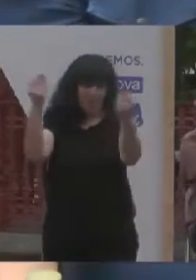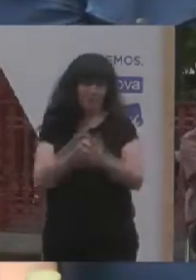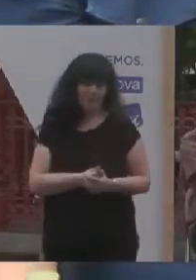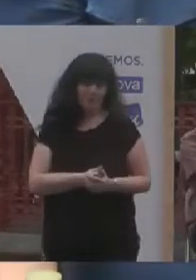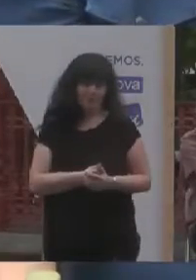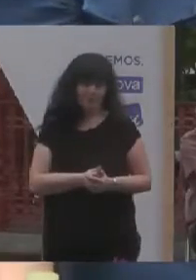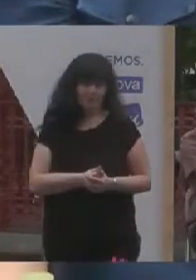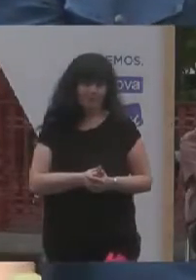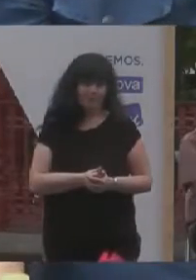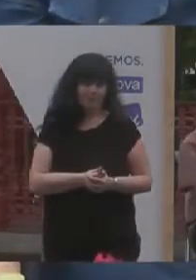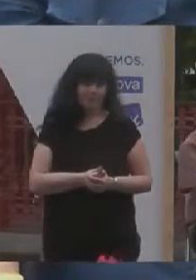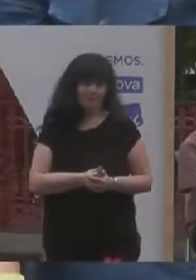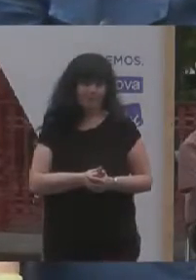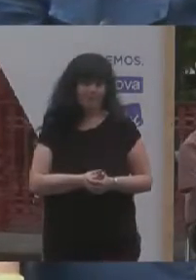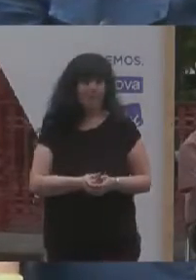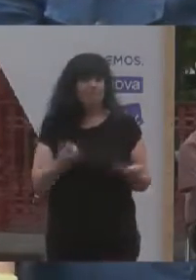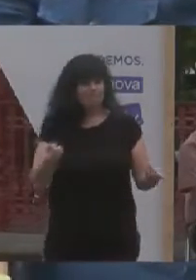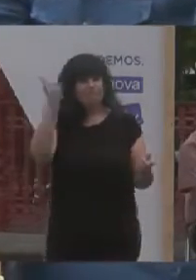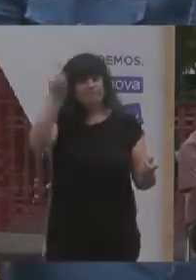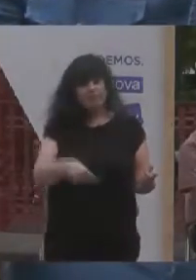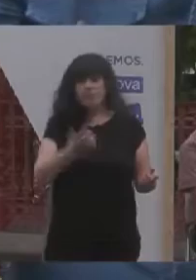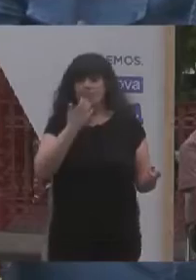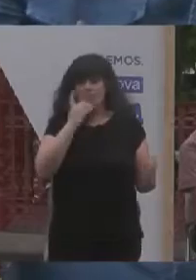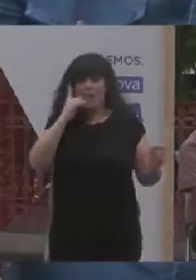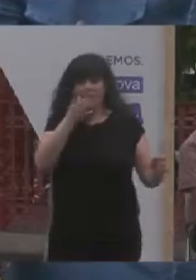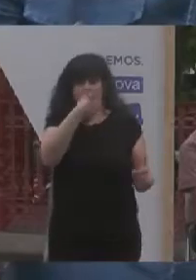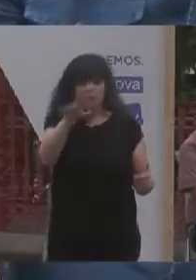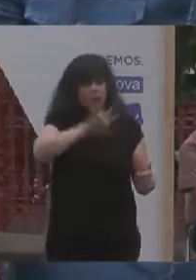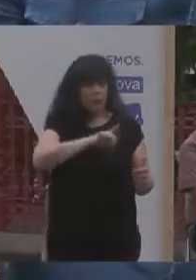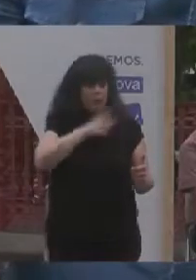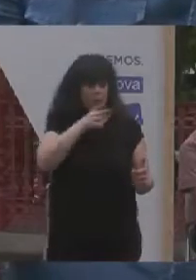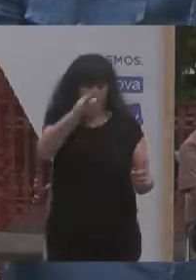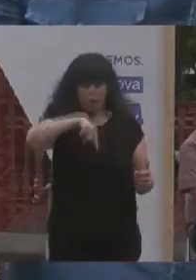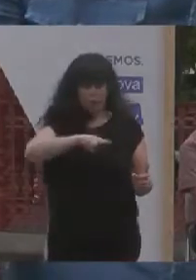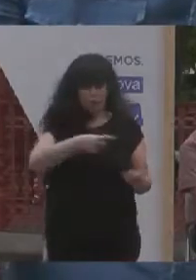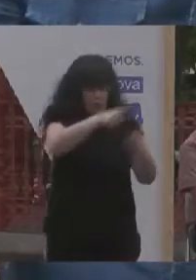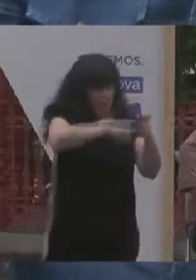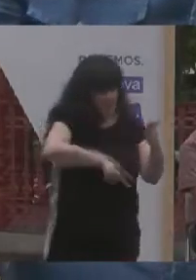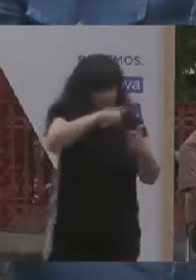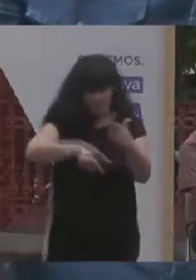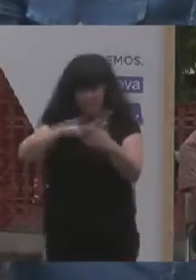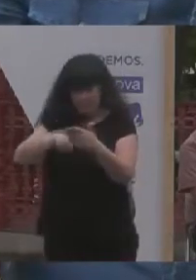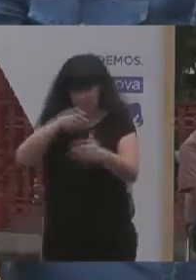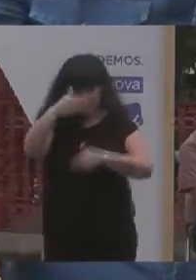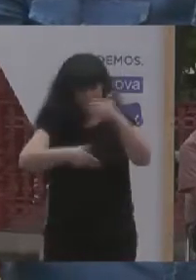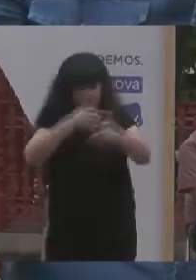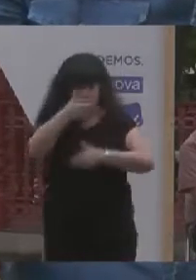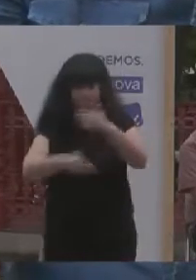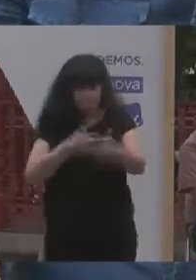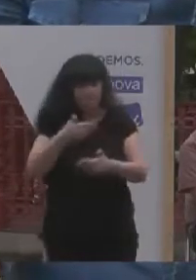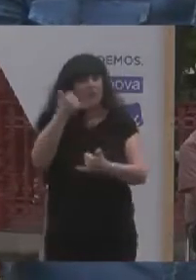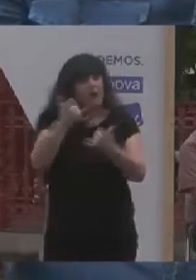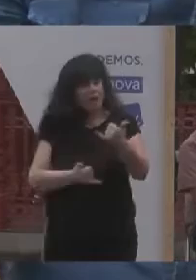coa denuncia que temos que facer unha vez máis, pasen os meses e pase o tempo que pase, contra